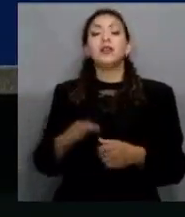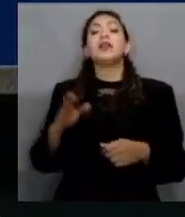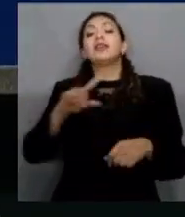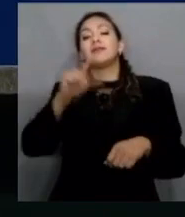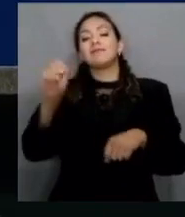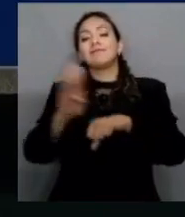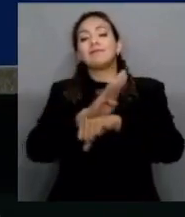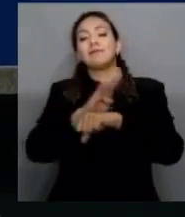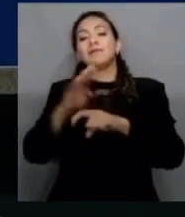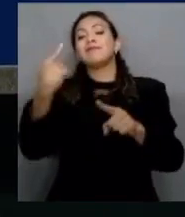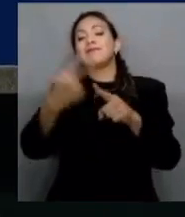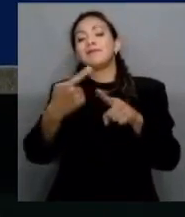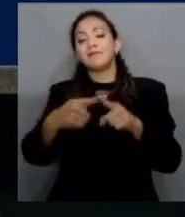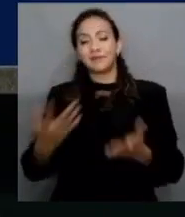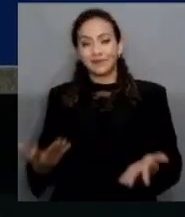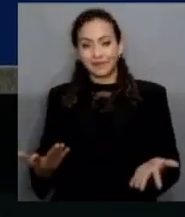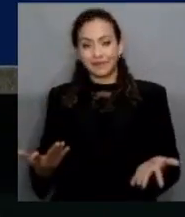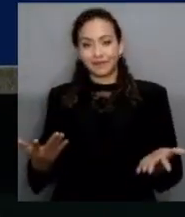perjudicando